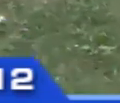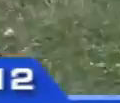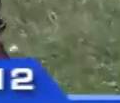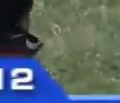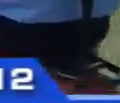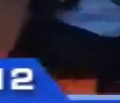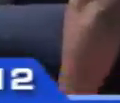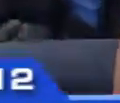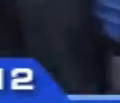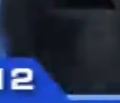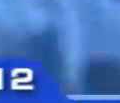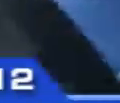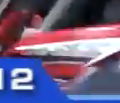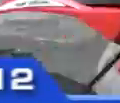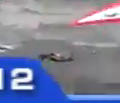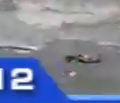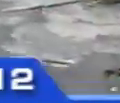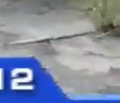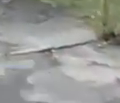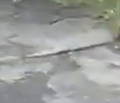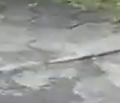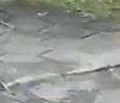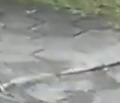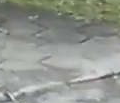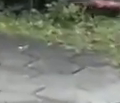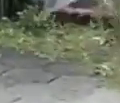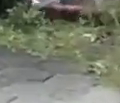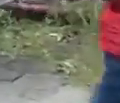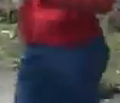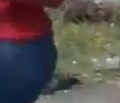elecciones de 2021. Marcos Medina, Noticias 12.